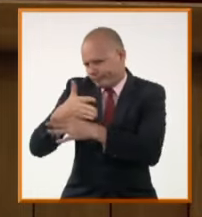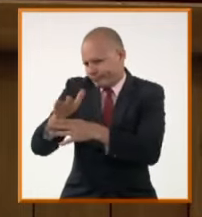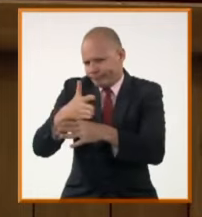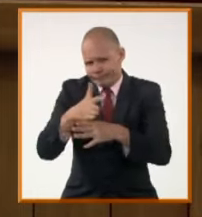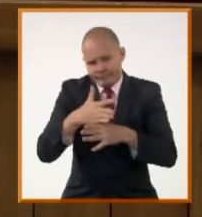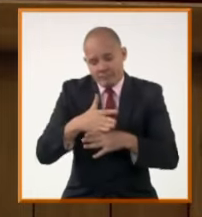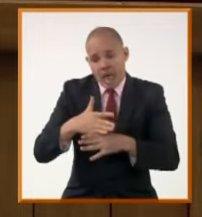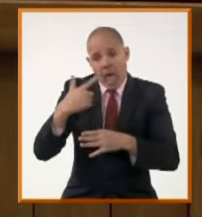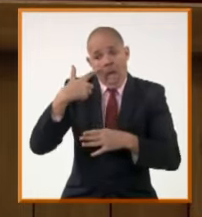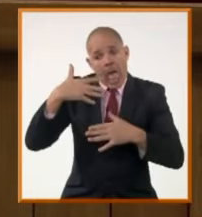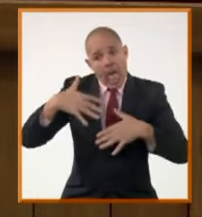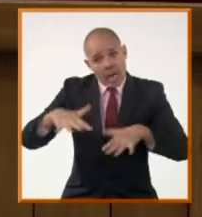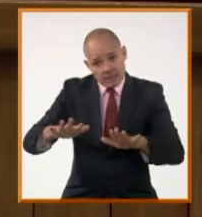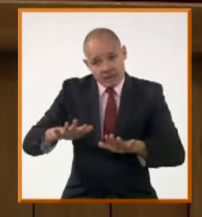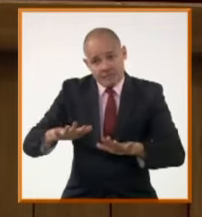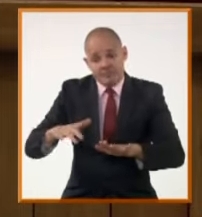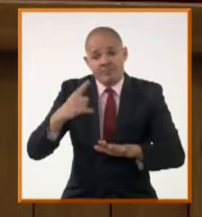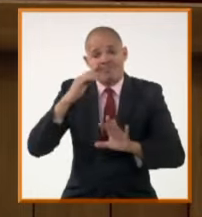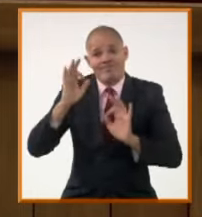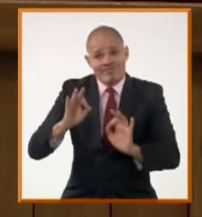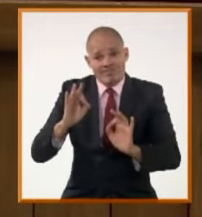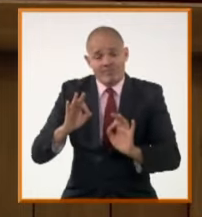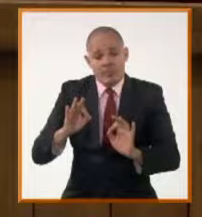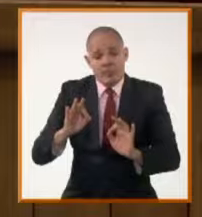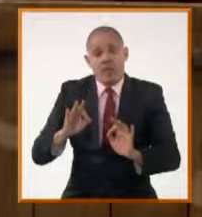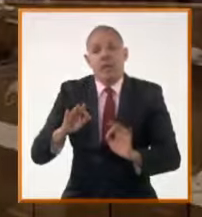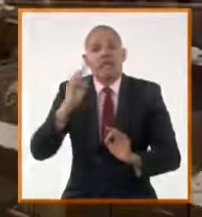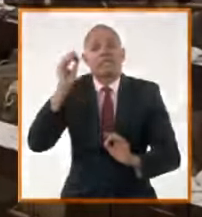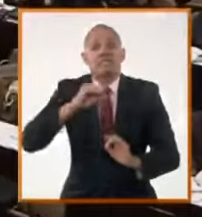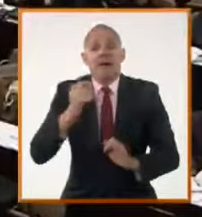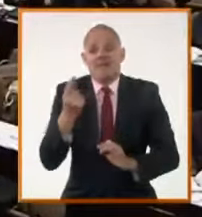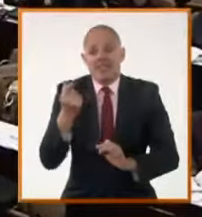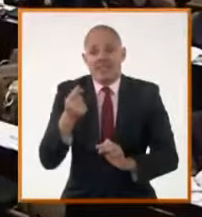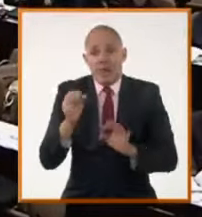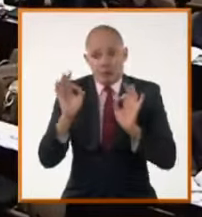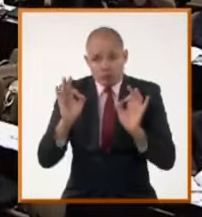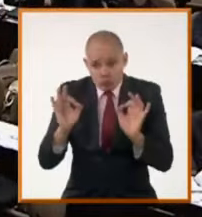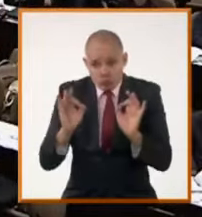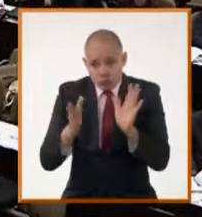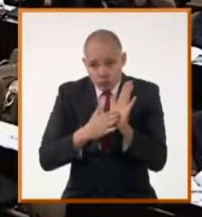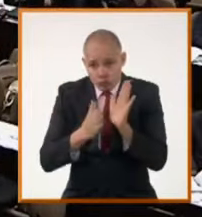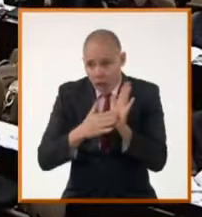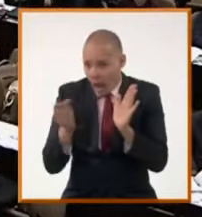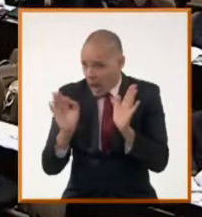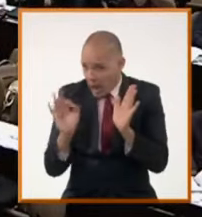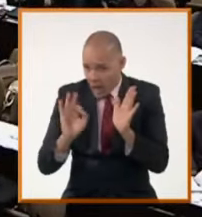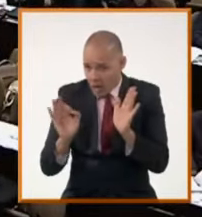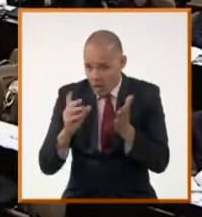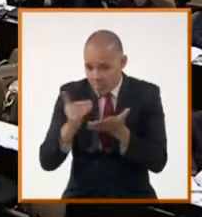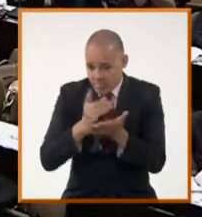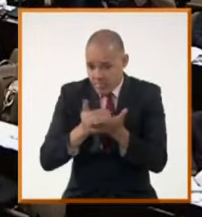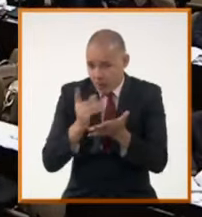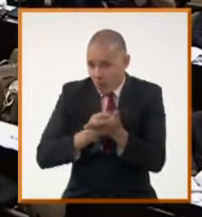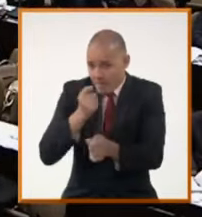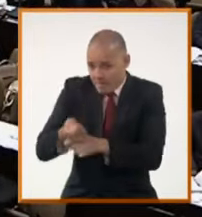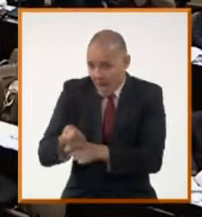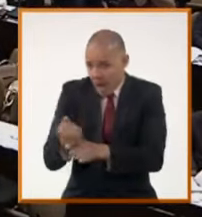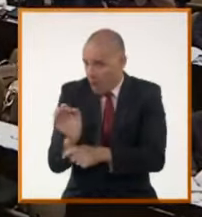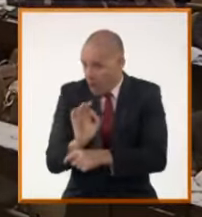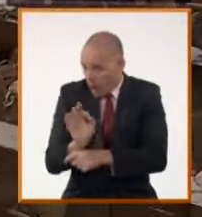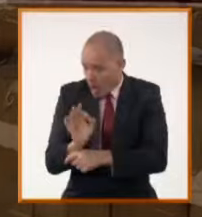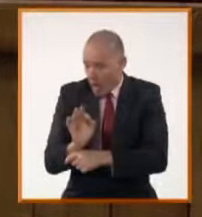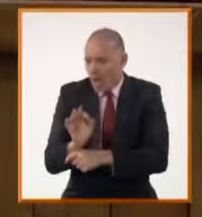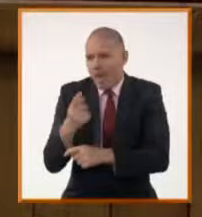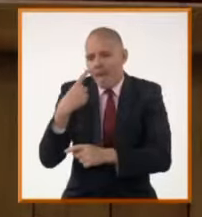aún sin disponer de la medida del dinero en efectivo para pagar algunas deudas, que pueda moverse las